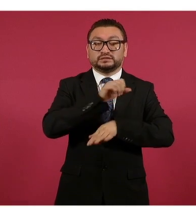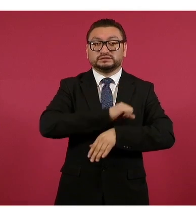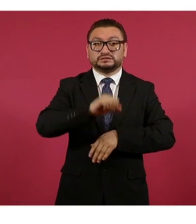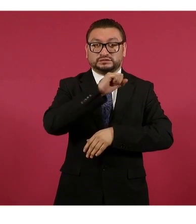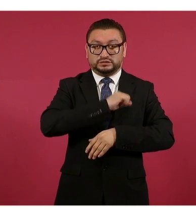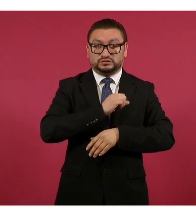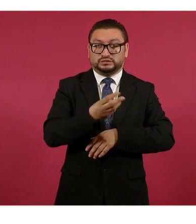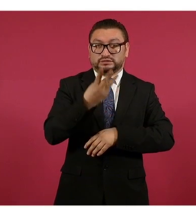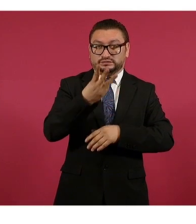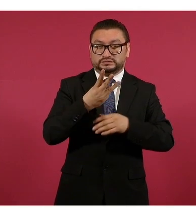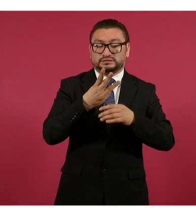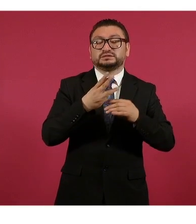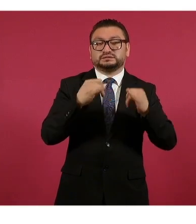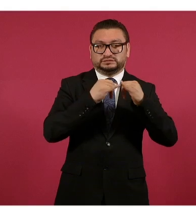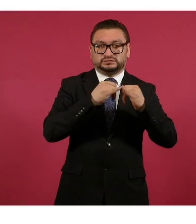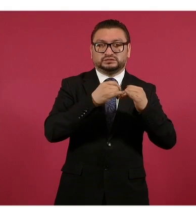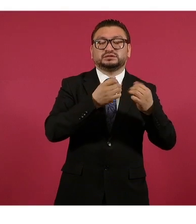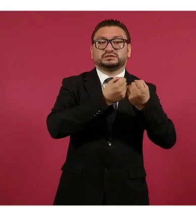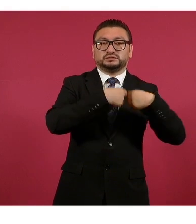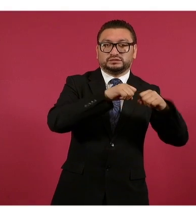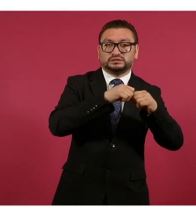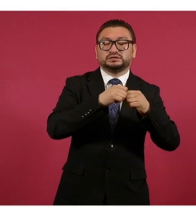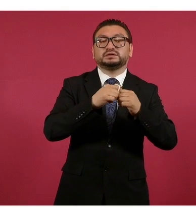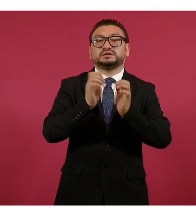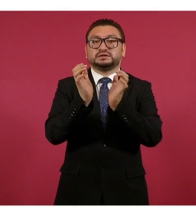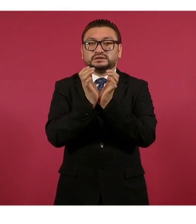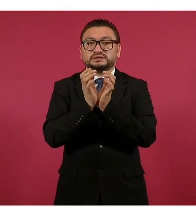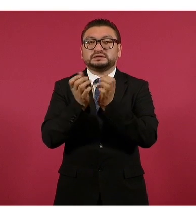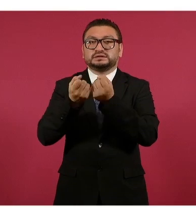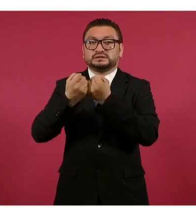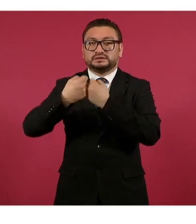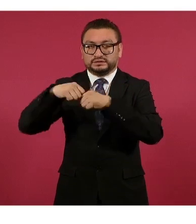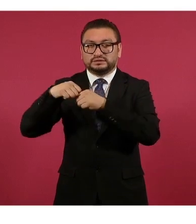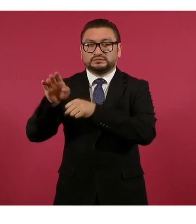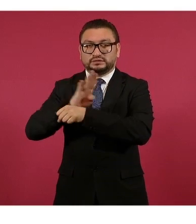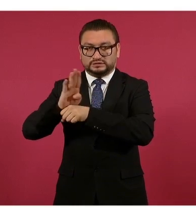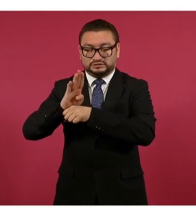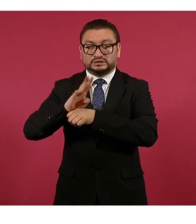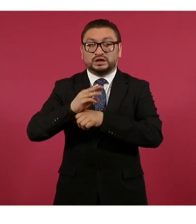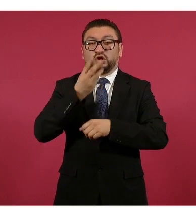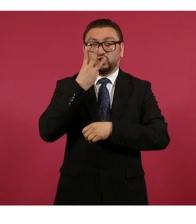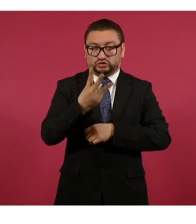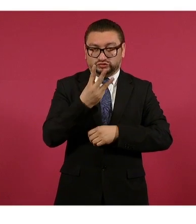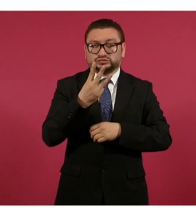tres instituciones, el Seguro Social, el ISSSTE y el IMSS Bienestar, están de acuerdo en que estos